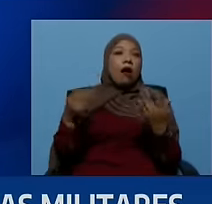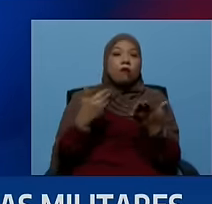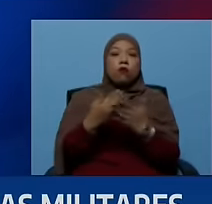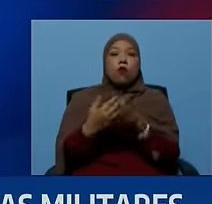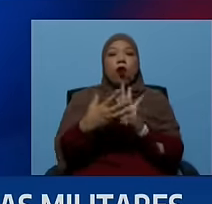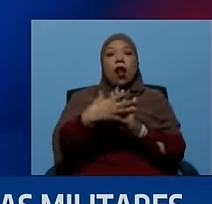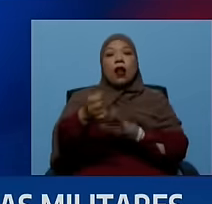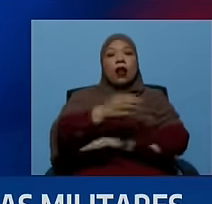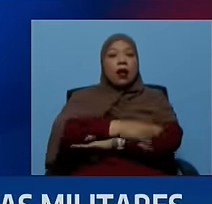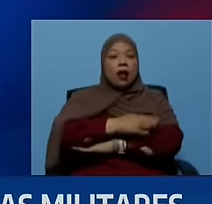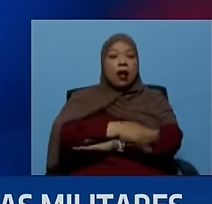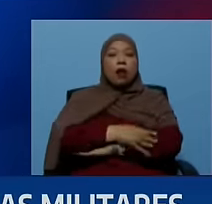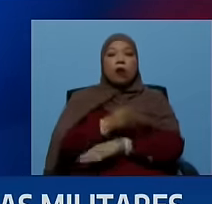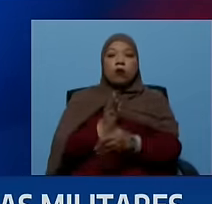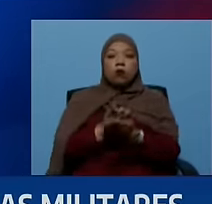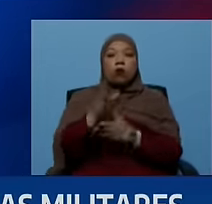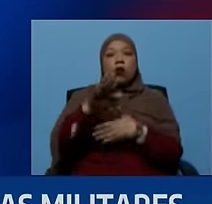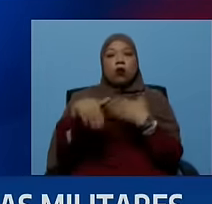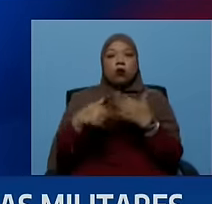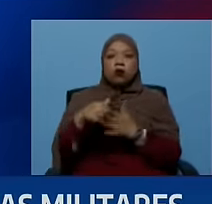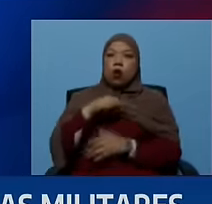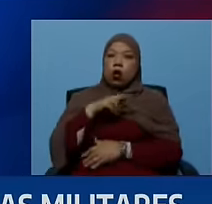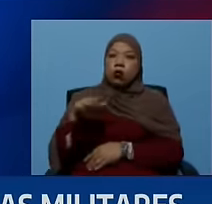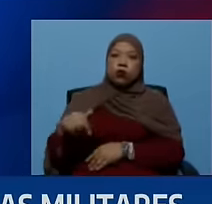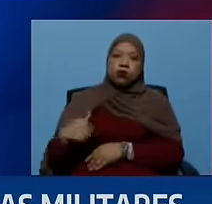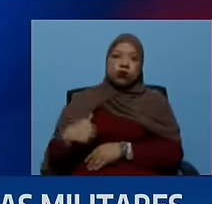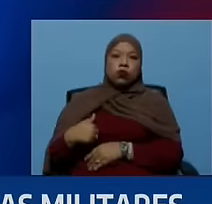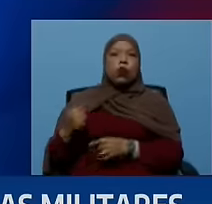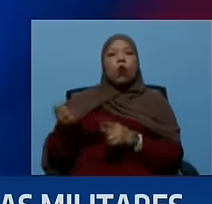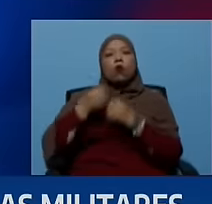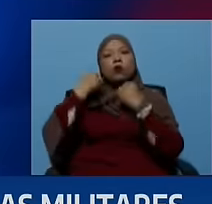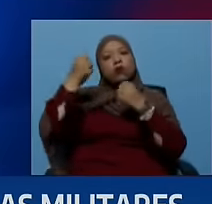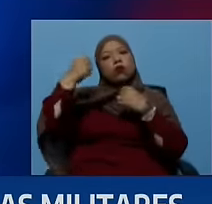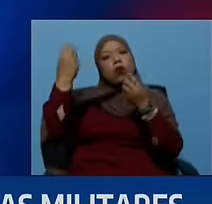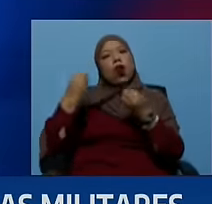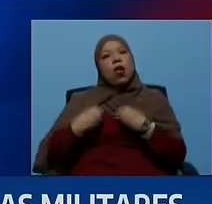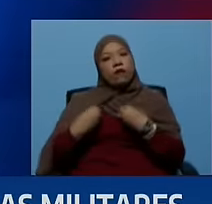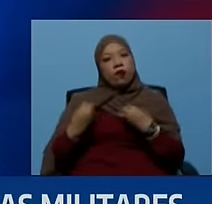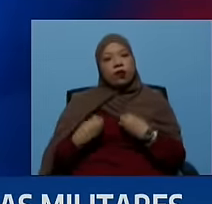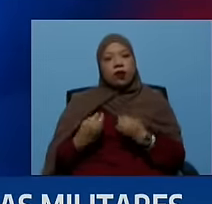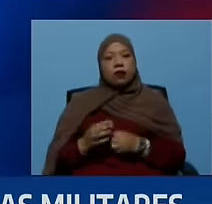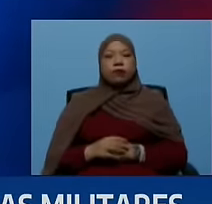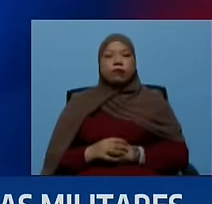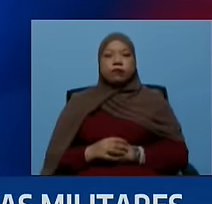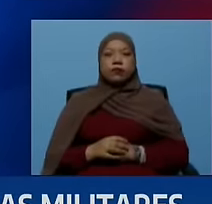ejemplo inmortal para todos nosotros los que luchamos por la